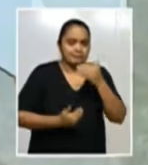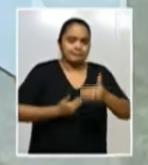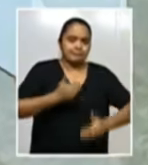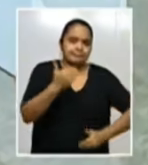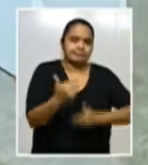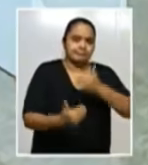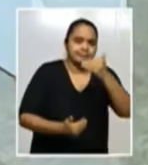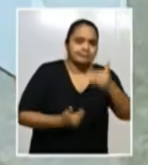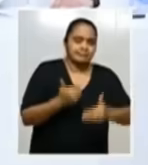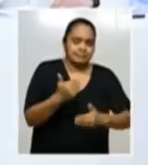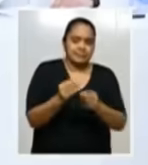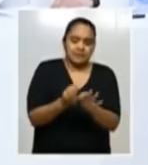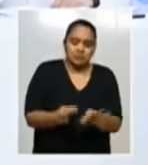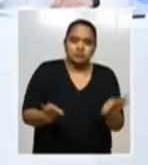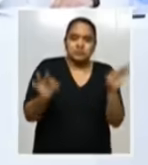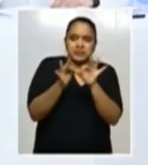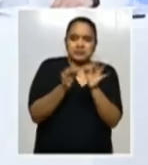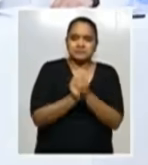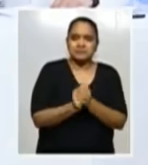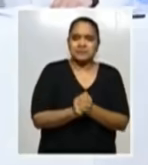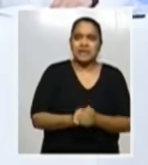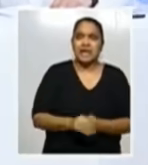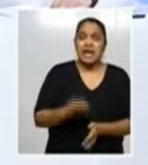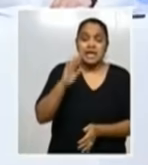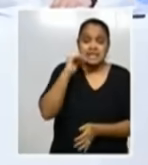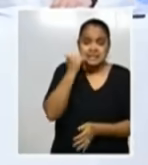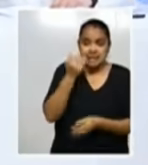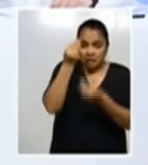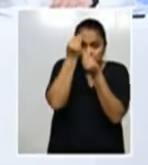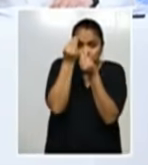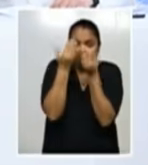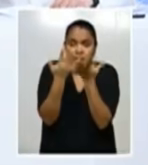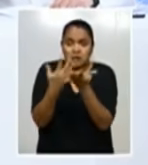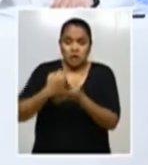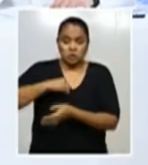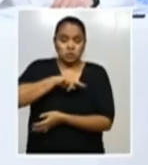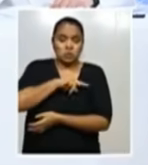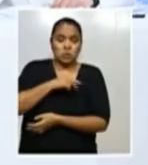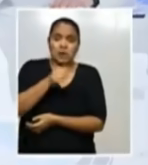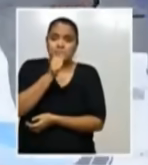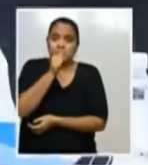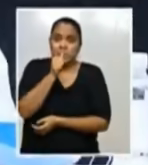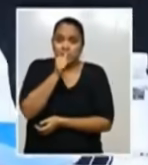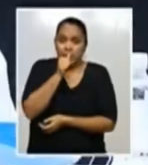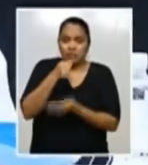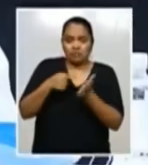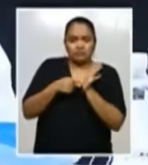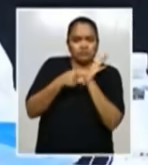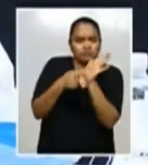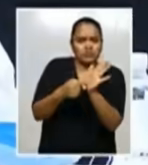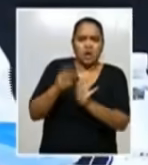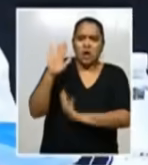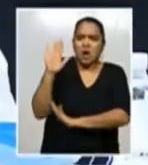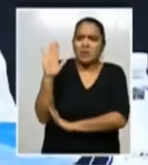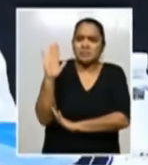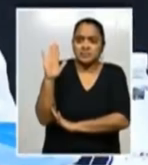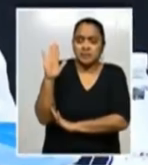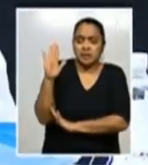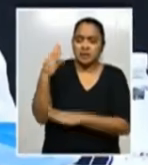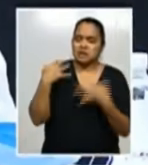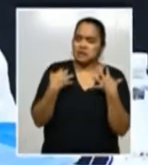requiere. Antes que todo, quiero manifestarles de que el sector privado está comprometido con la salud de